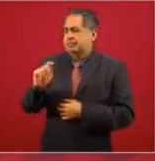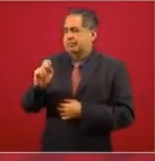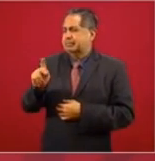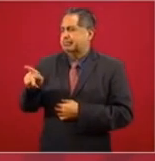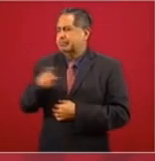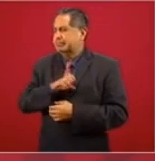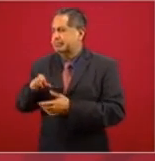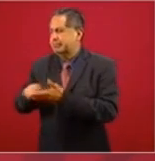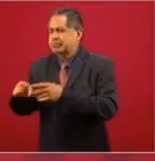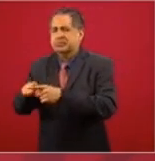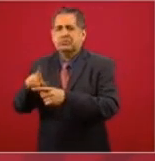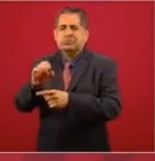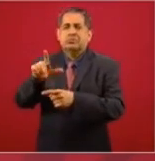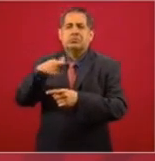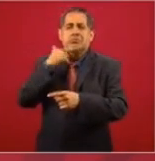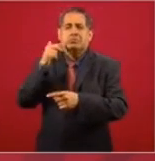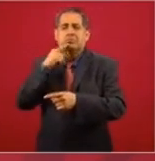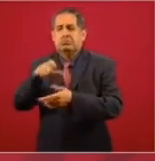o el de la Roma.